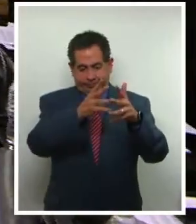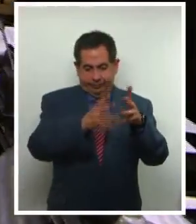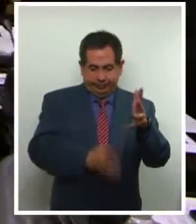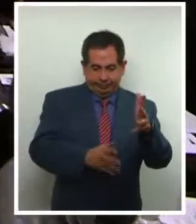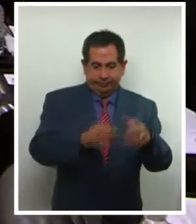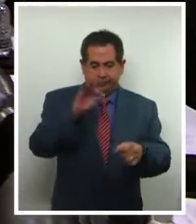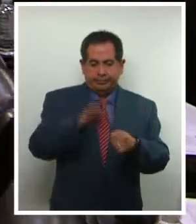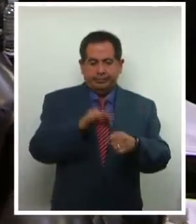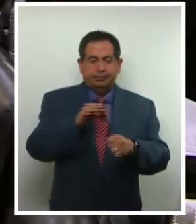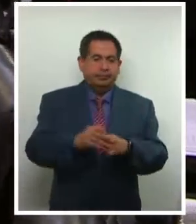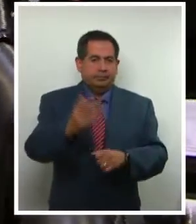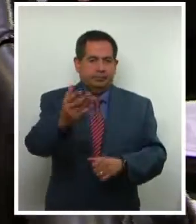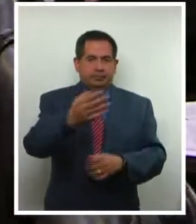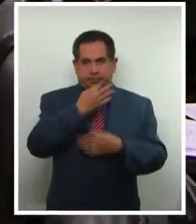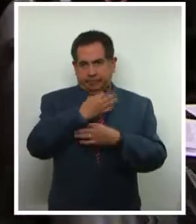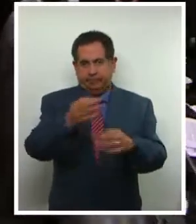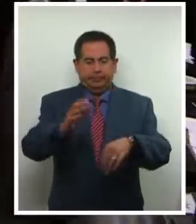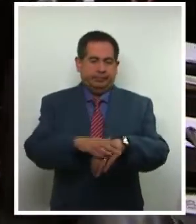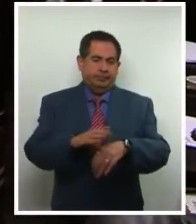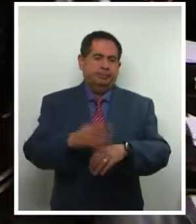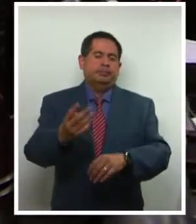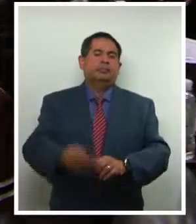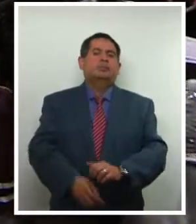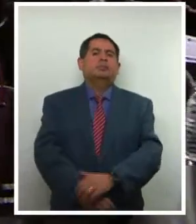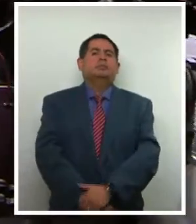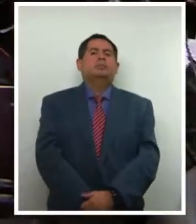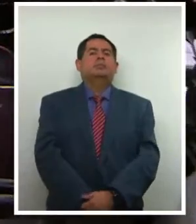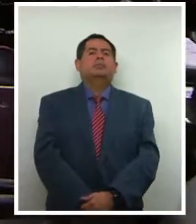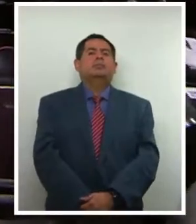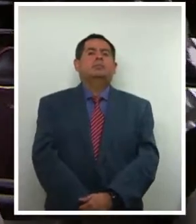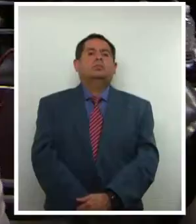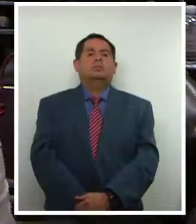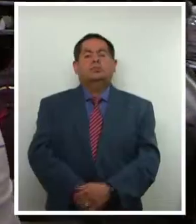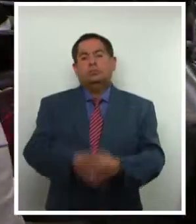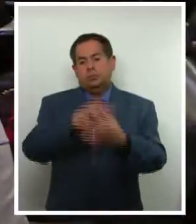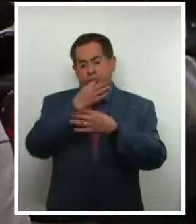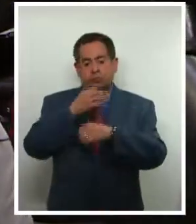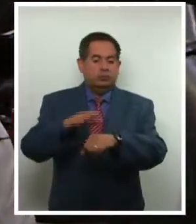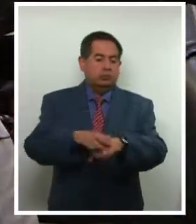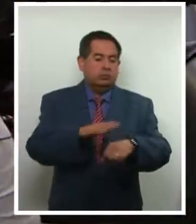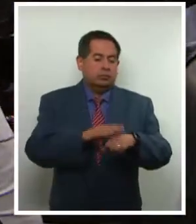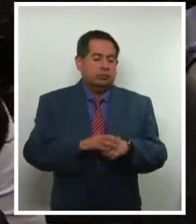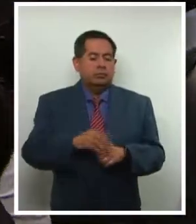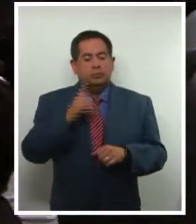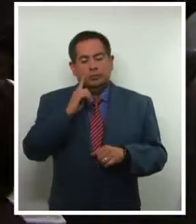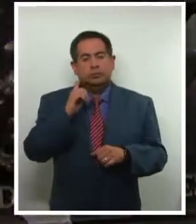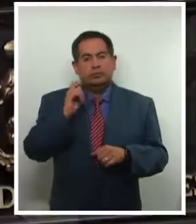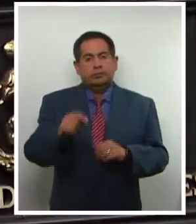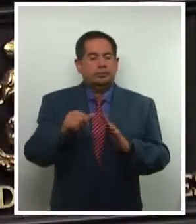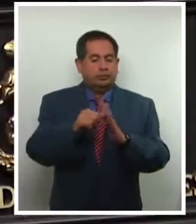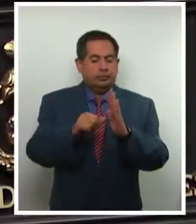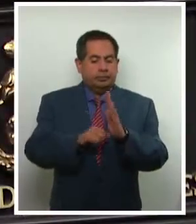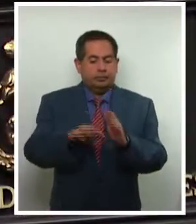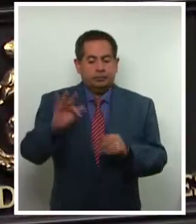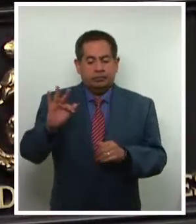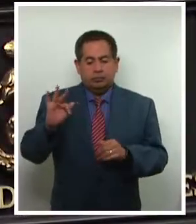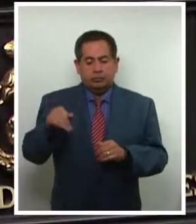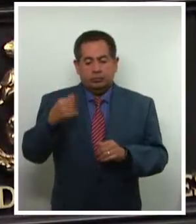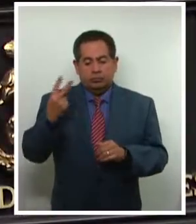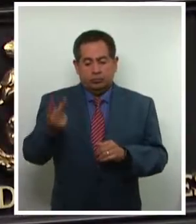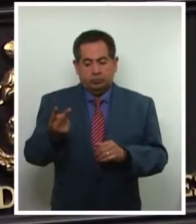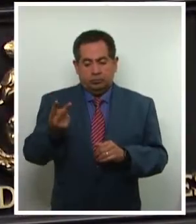reservados. Haga los anuncios necesarios. Háganse los avisos a que se refiere el artículo